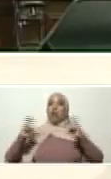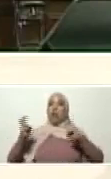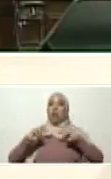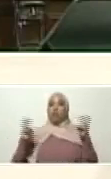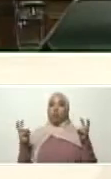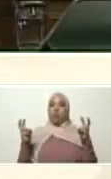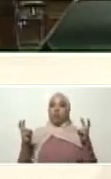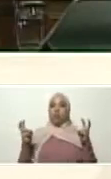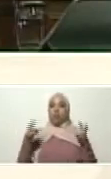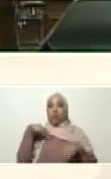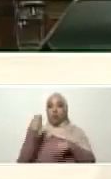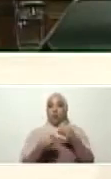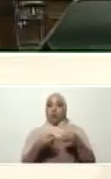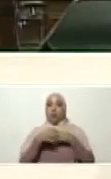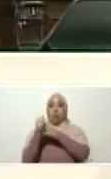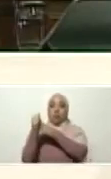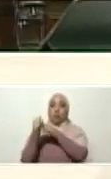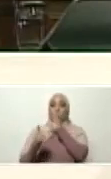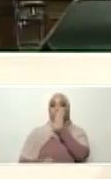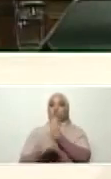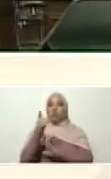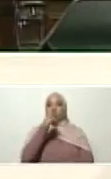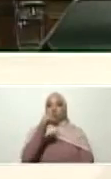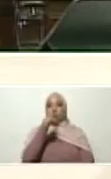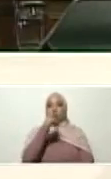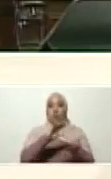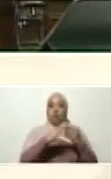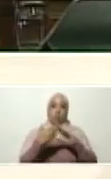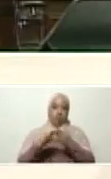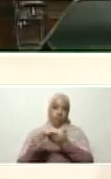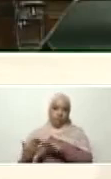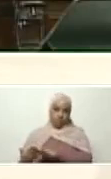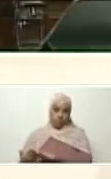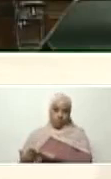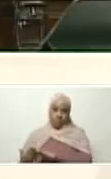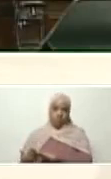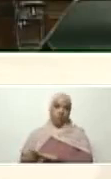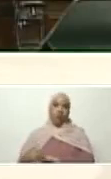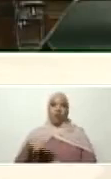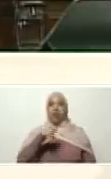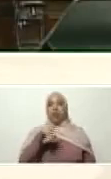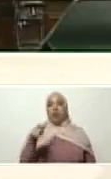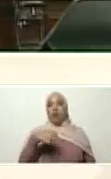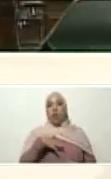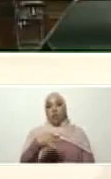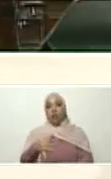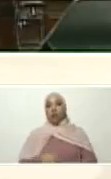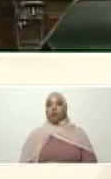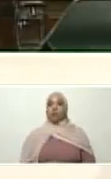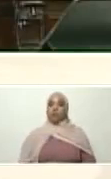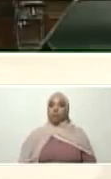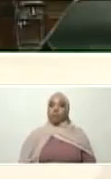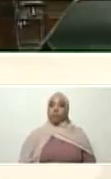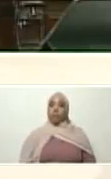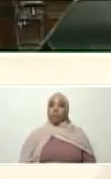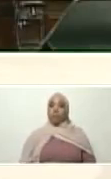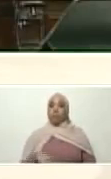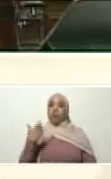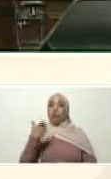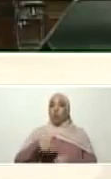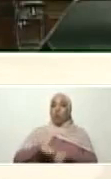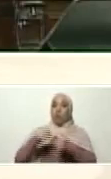es lo que más le interesa. Mire, que se rompió el colector tal, a la gente le interesa. Que se rompió el tubo de agua